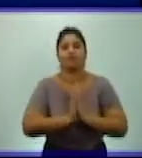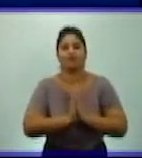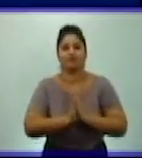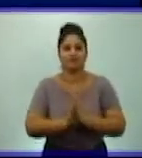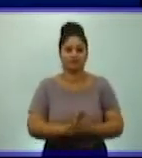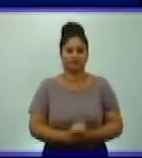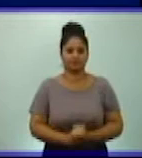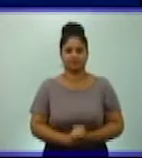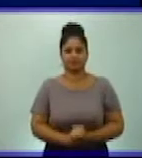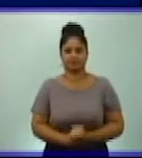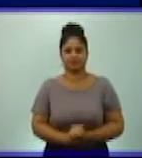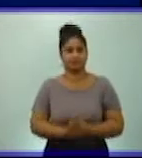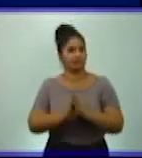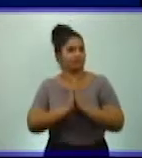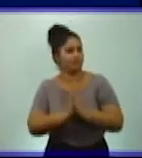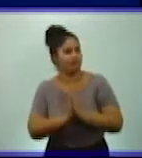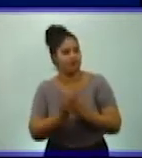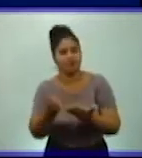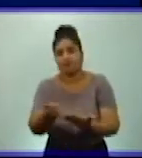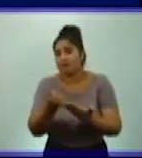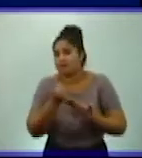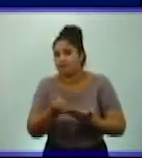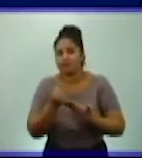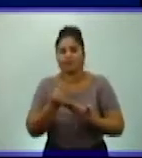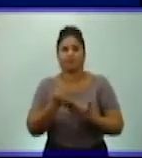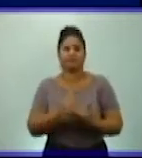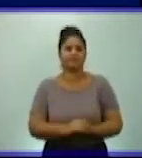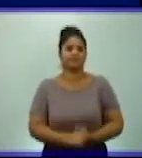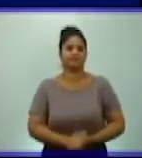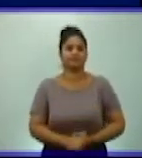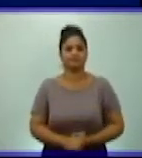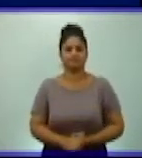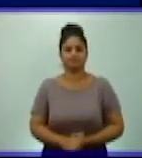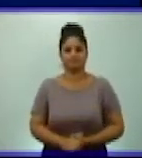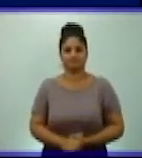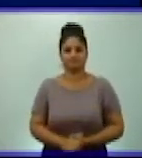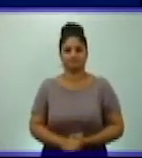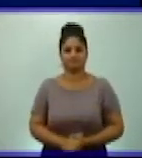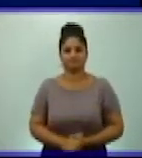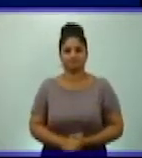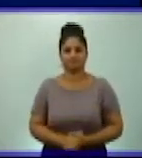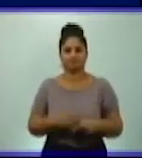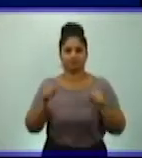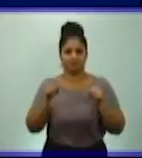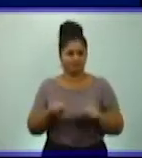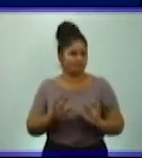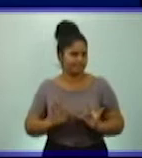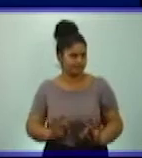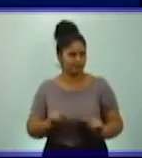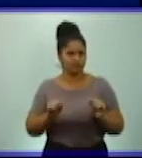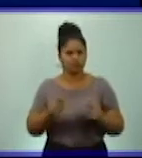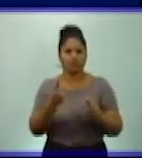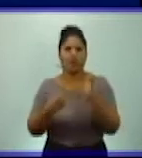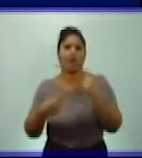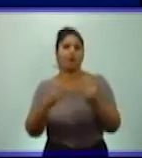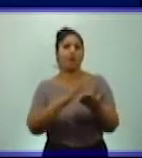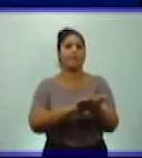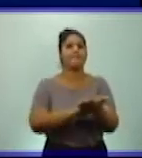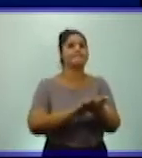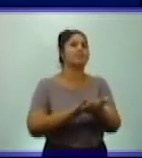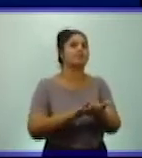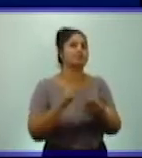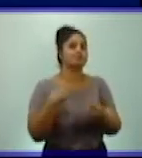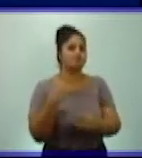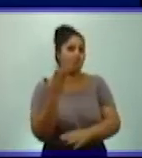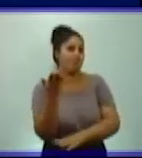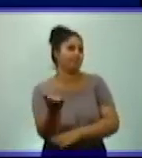por favor, ya no más. Por eso es que pide este préstamo a el modo subjuntivo para